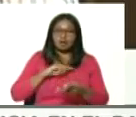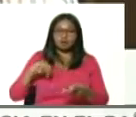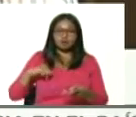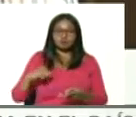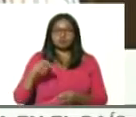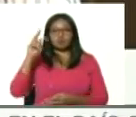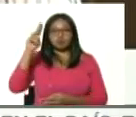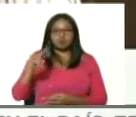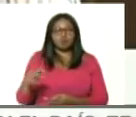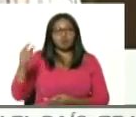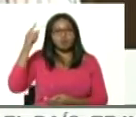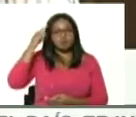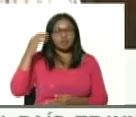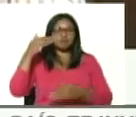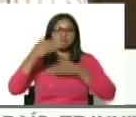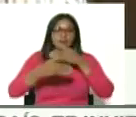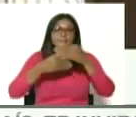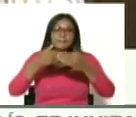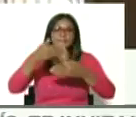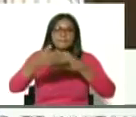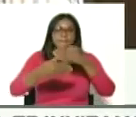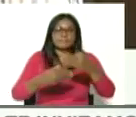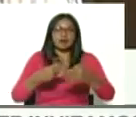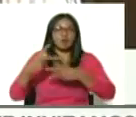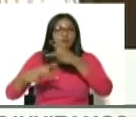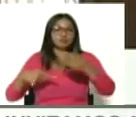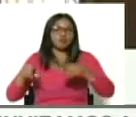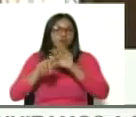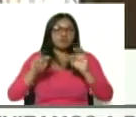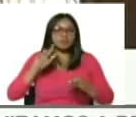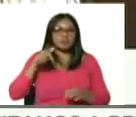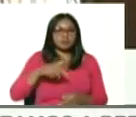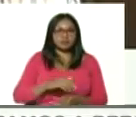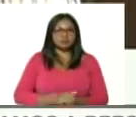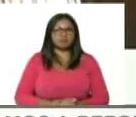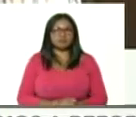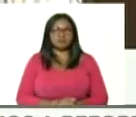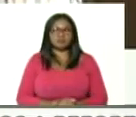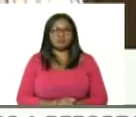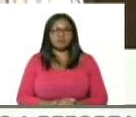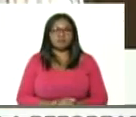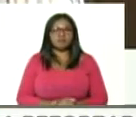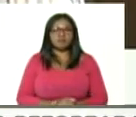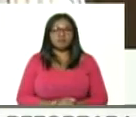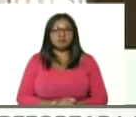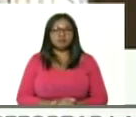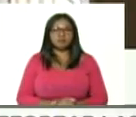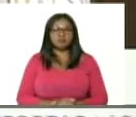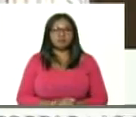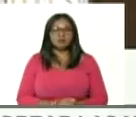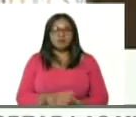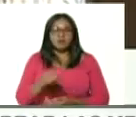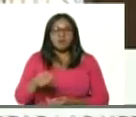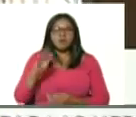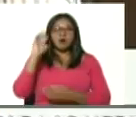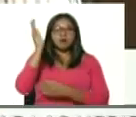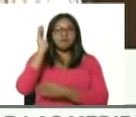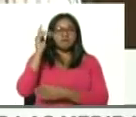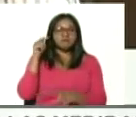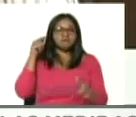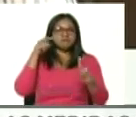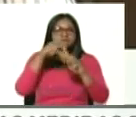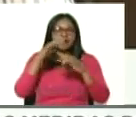cada día a acelerar cada uno de los procesos. Y hoy, en el marco de este Congreso y rumbo a